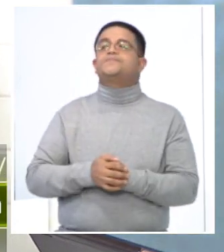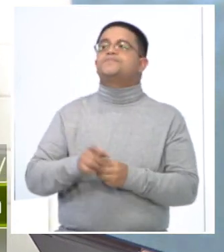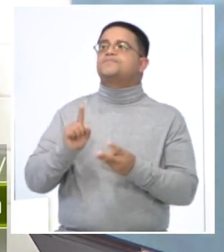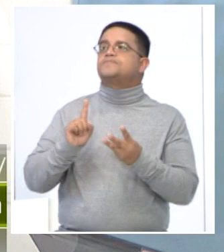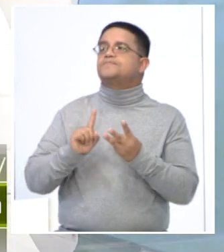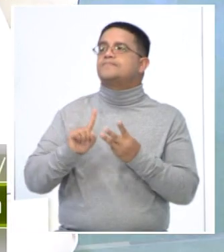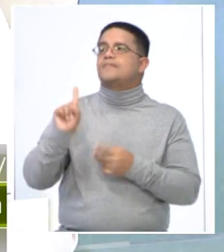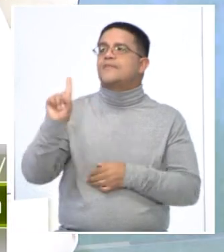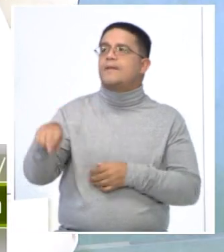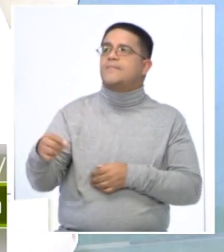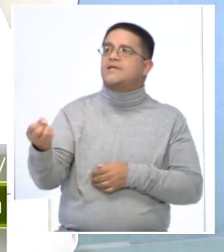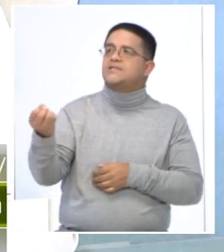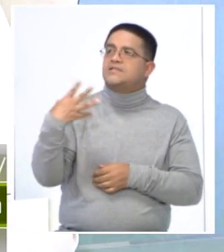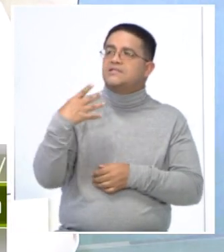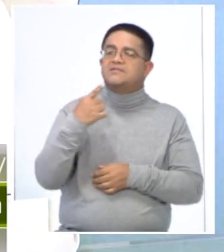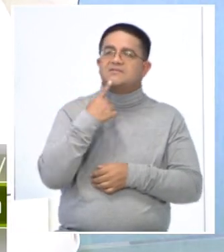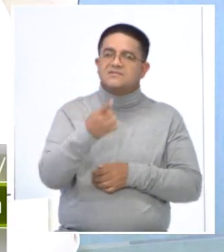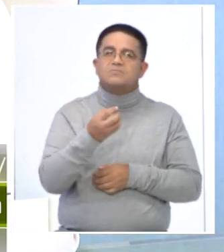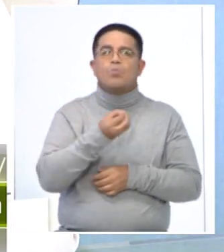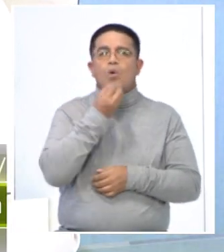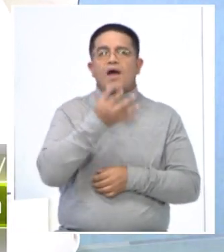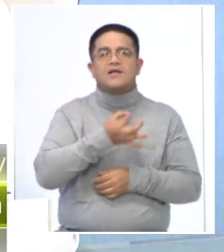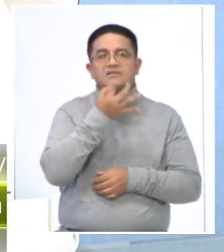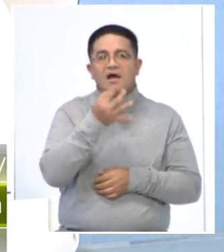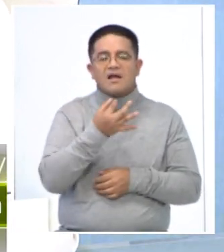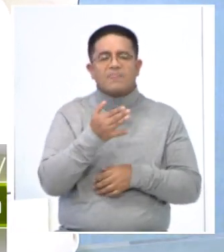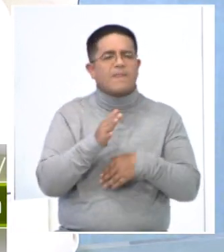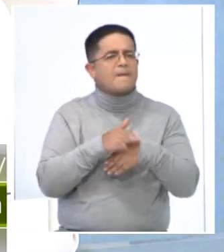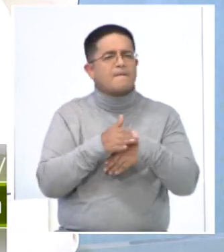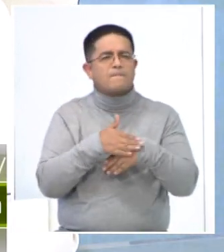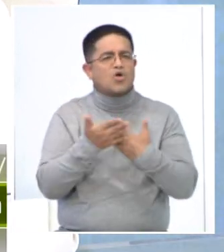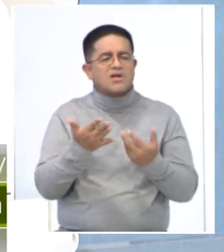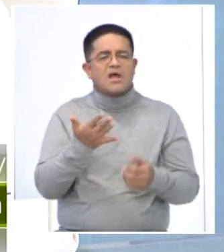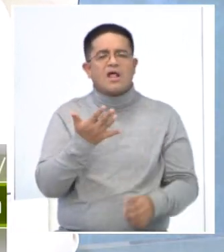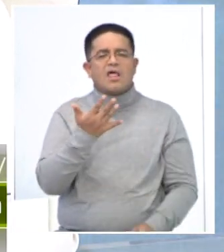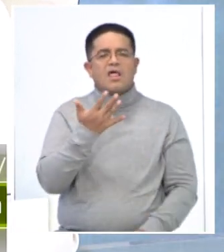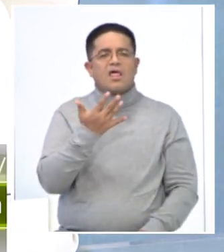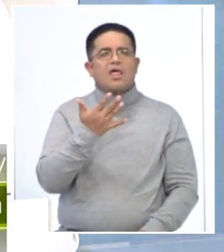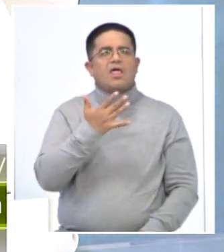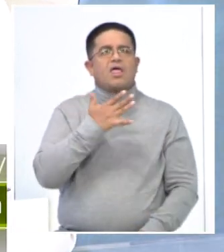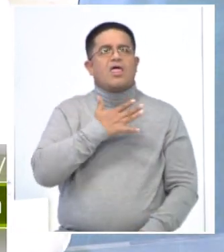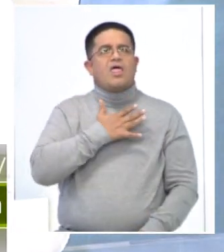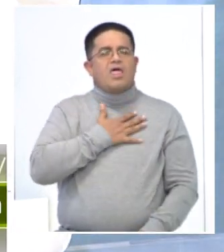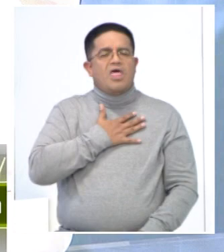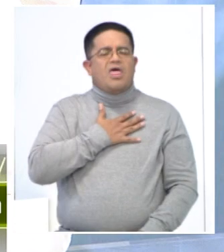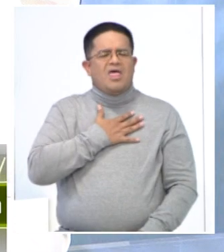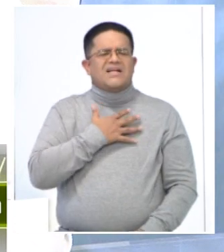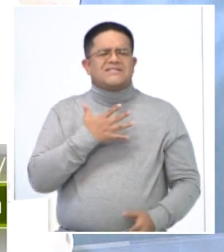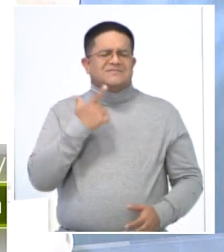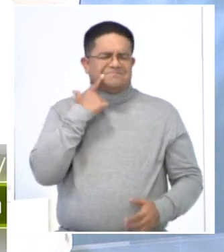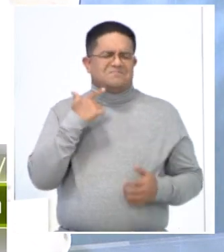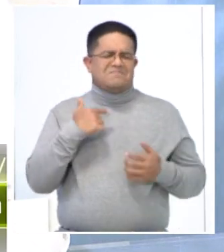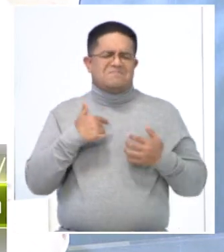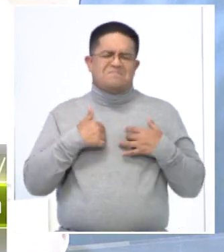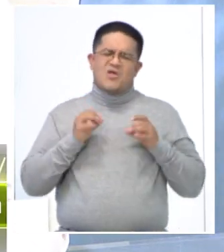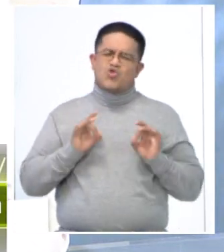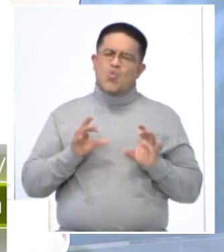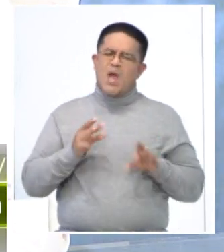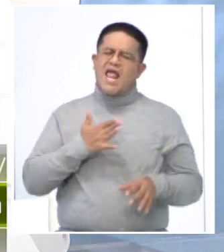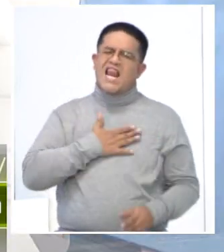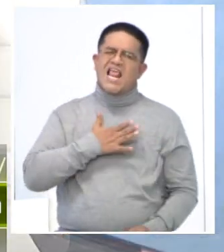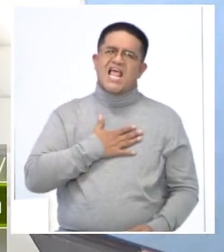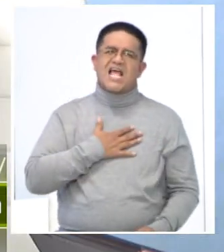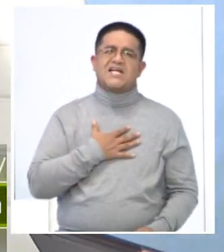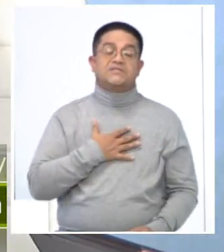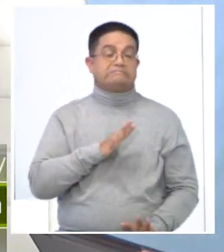Castro nos escribe y nos dice buenas tardes Por qué al cocer con intensidad me arde el pecho Me arde